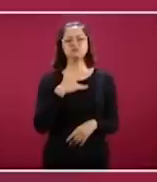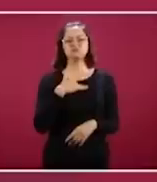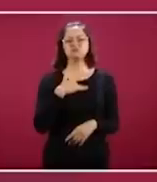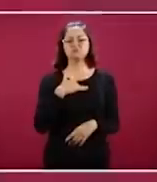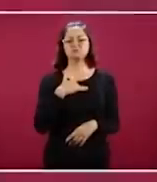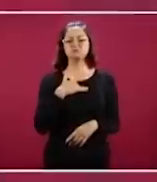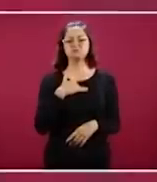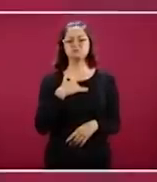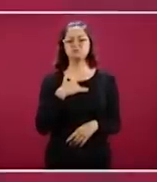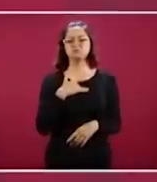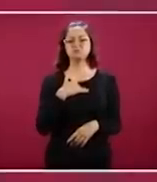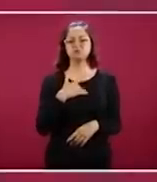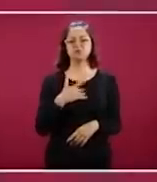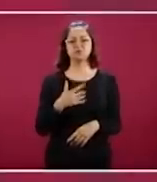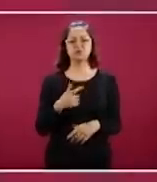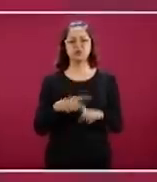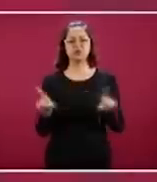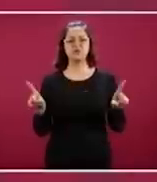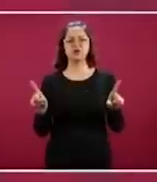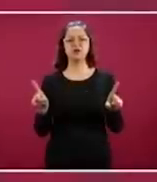es otra.